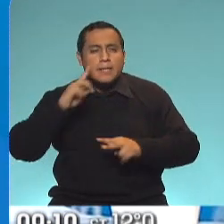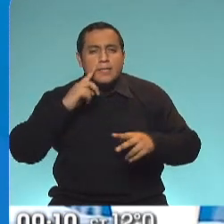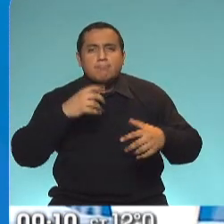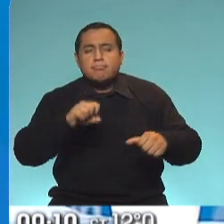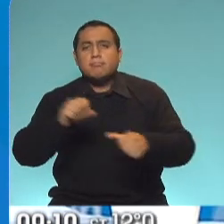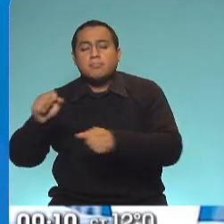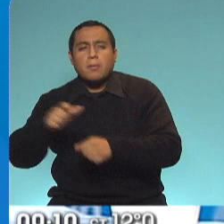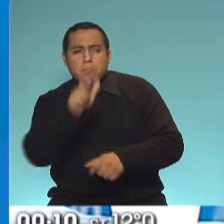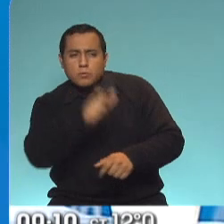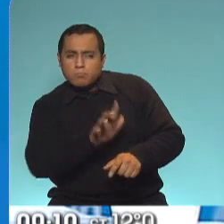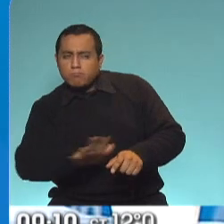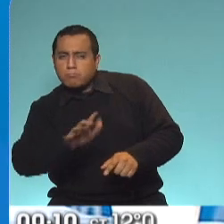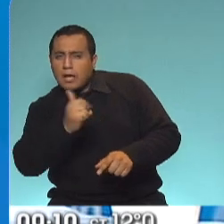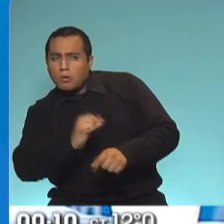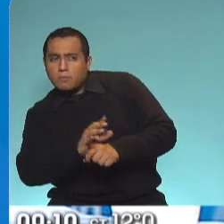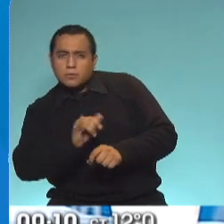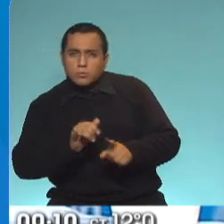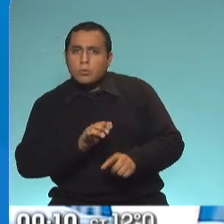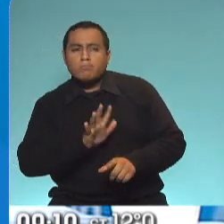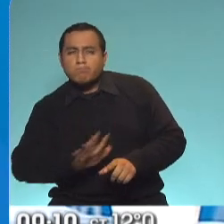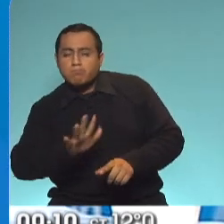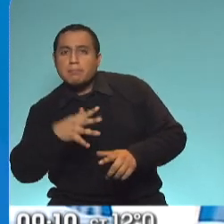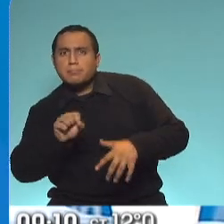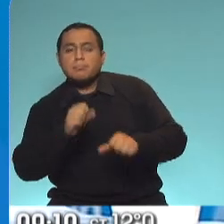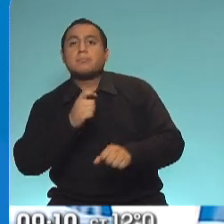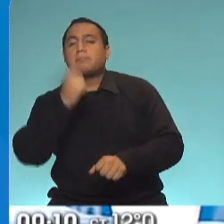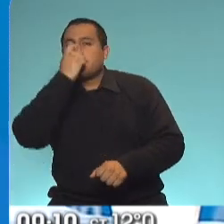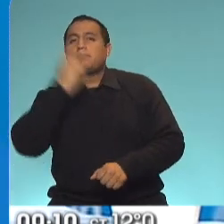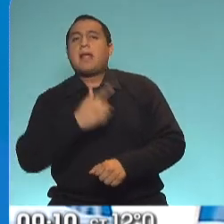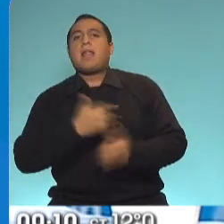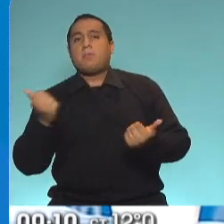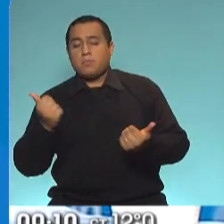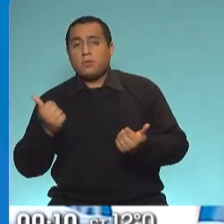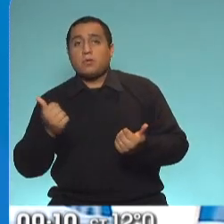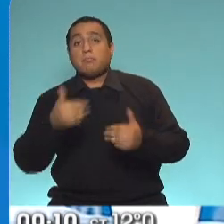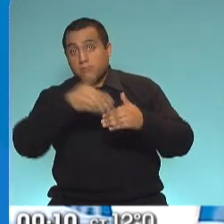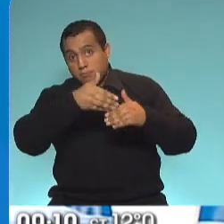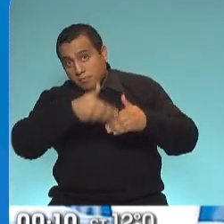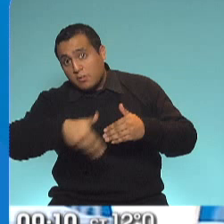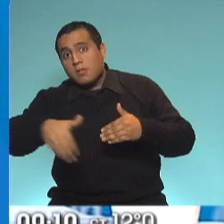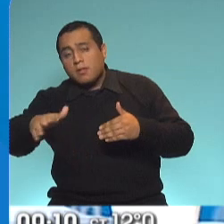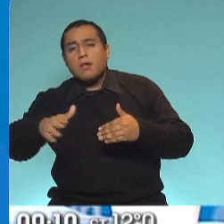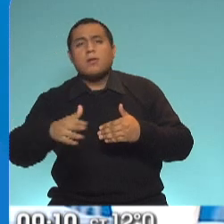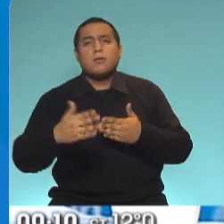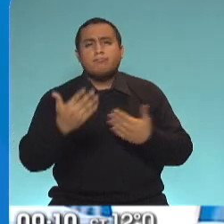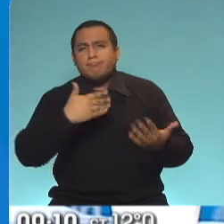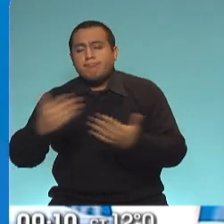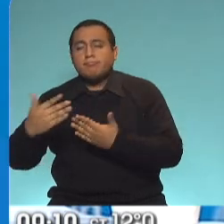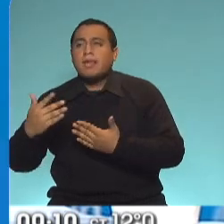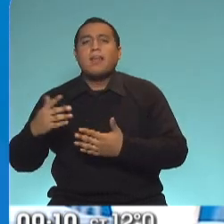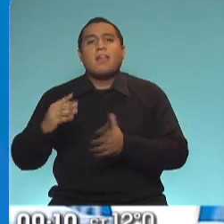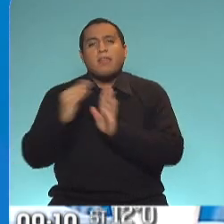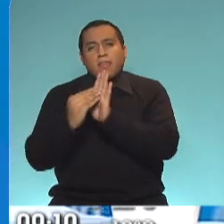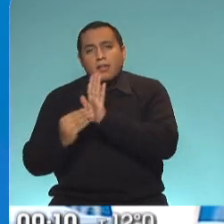precoz de casos sospechosos en distintos ámbitos y a partir de ahí, y las conversaciones, según los datos recibidos desde las